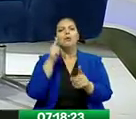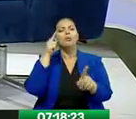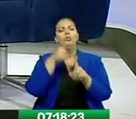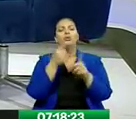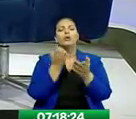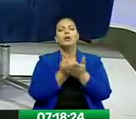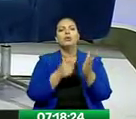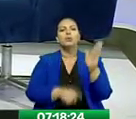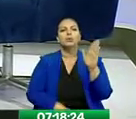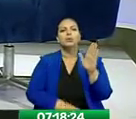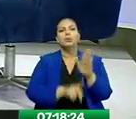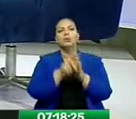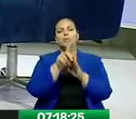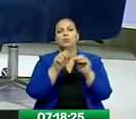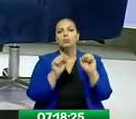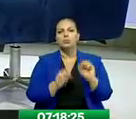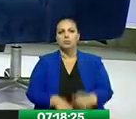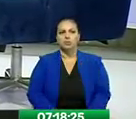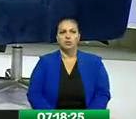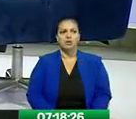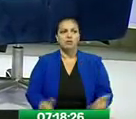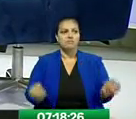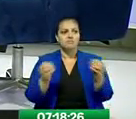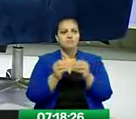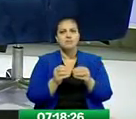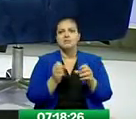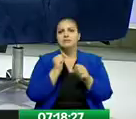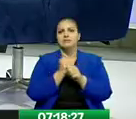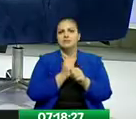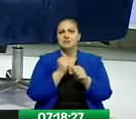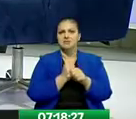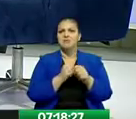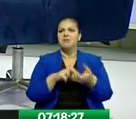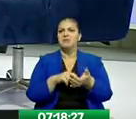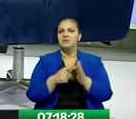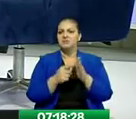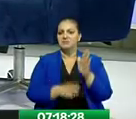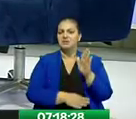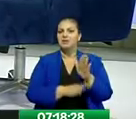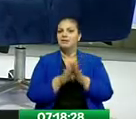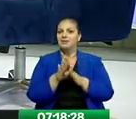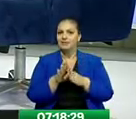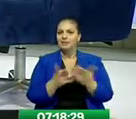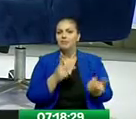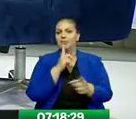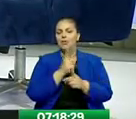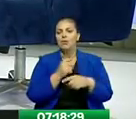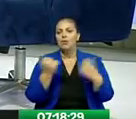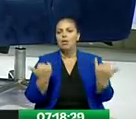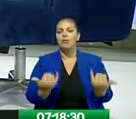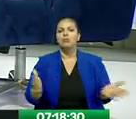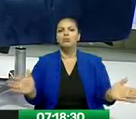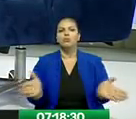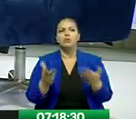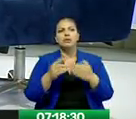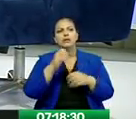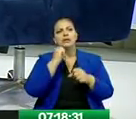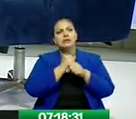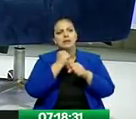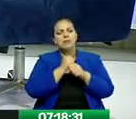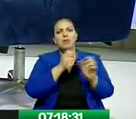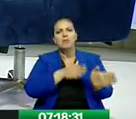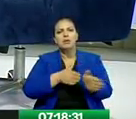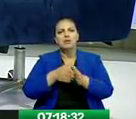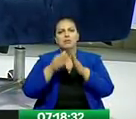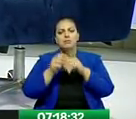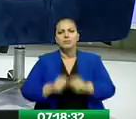Más trabajos en el mediano plazo terminan generando mejores trabajos. Hay que trabajar para hacer que el país sea obviamente más... Ahora, esto no